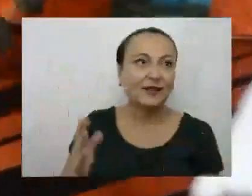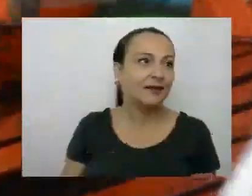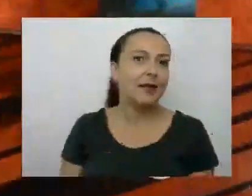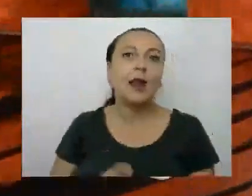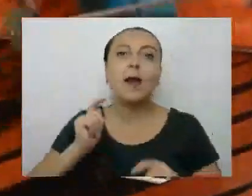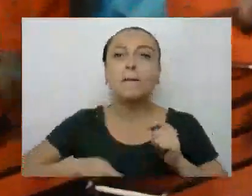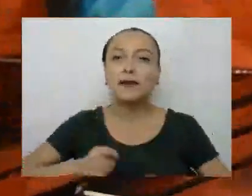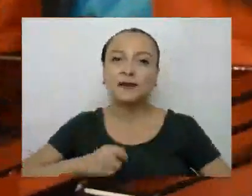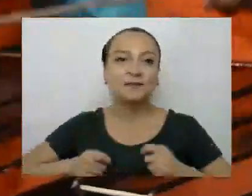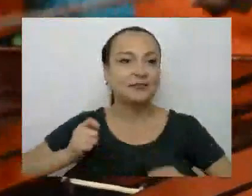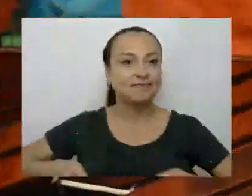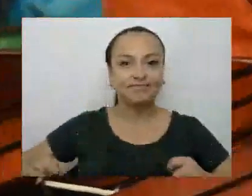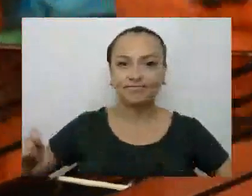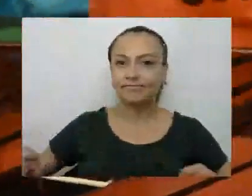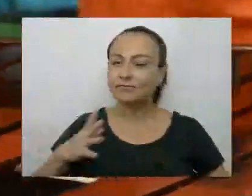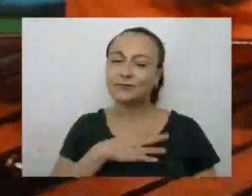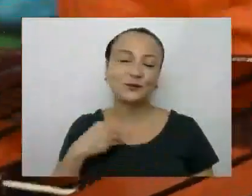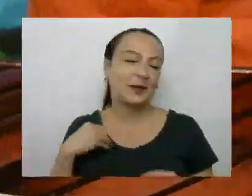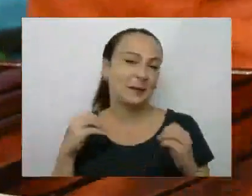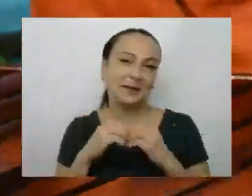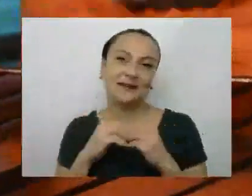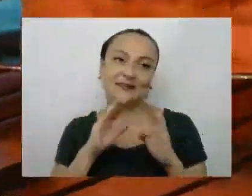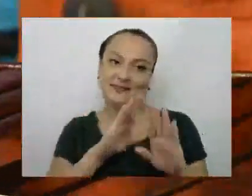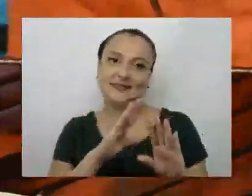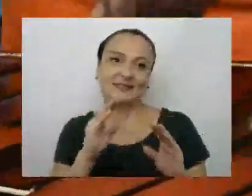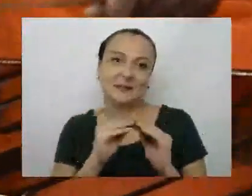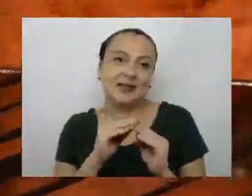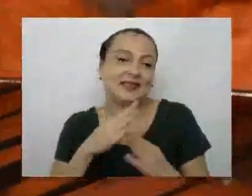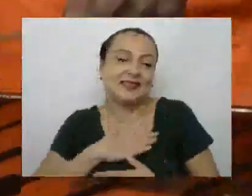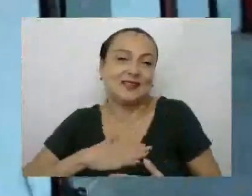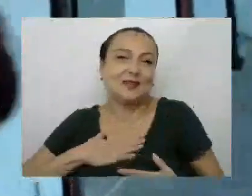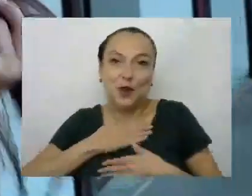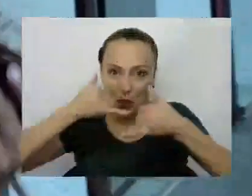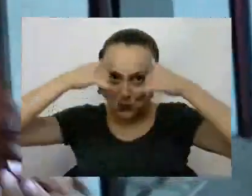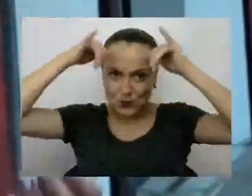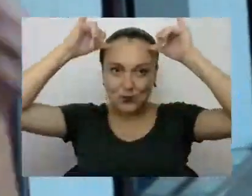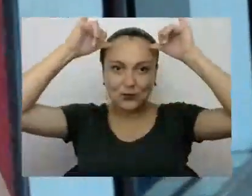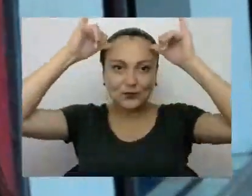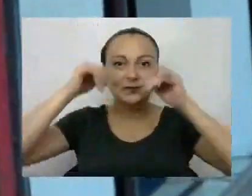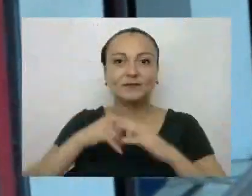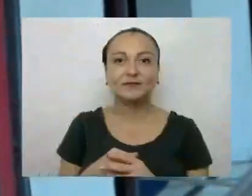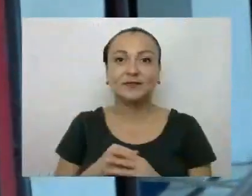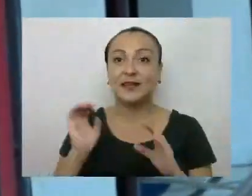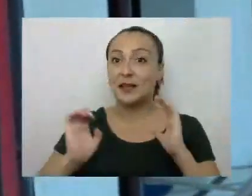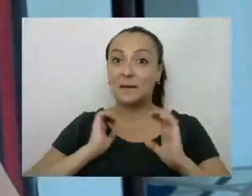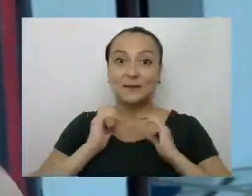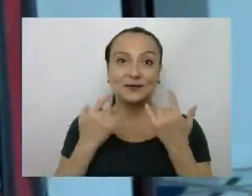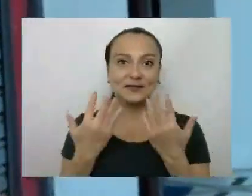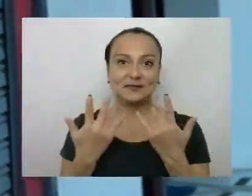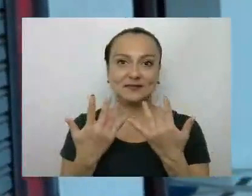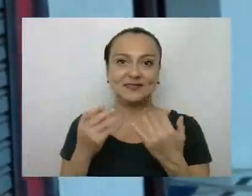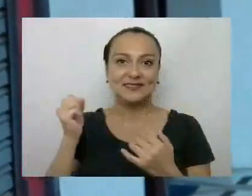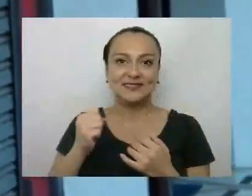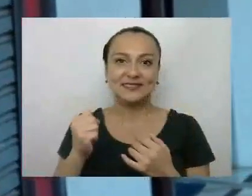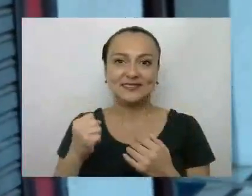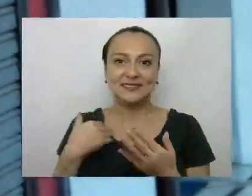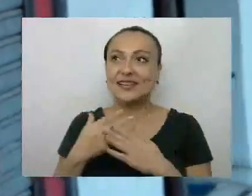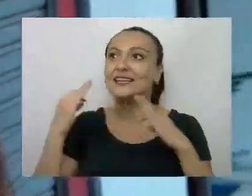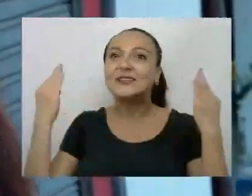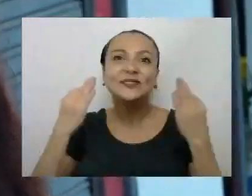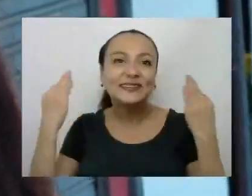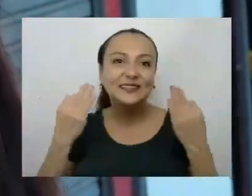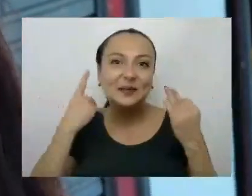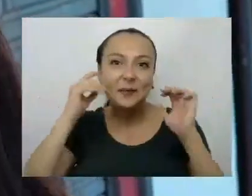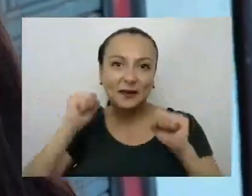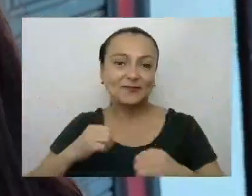marimbas, es lo que más me gusta, eso es lo que más disfruto, y los toros. Emocionada, esperando, sí, de que lleguen esas fiestas para